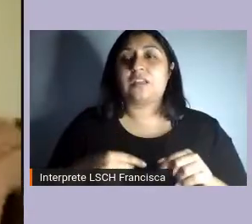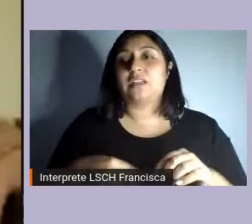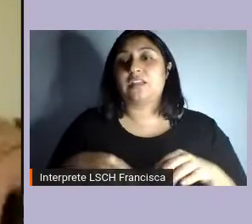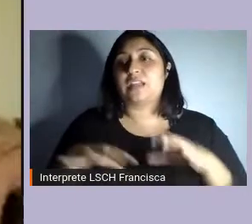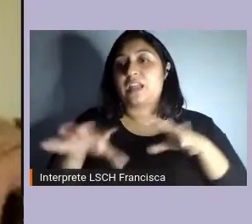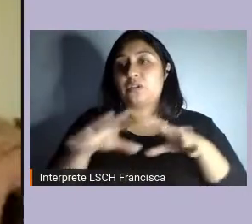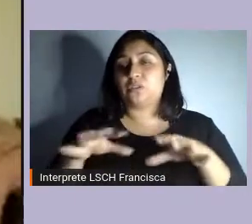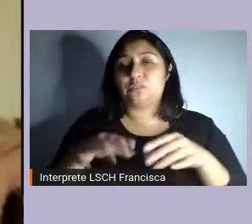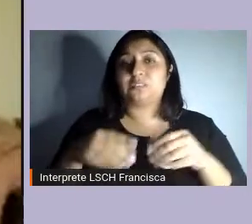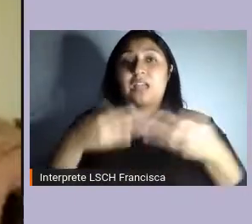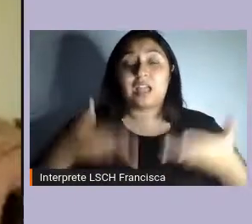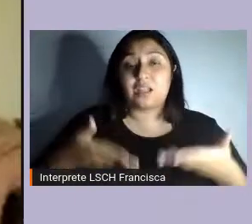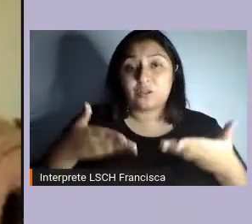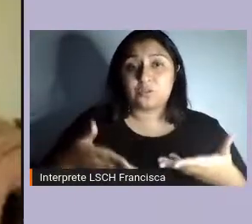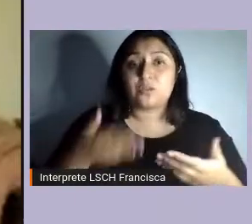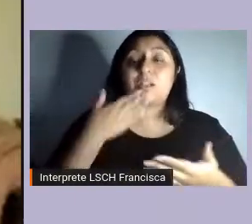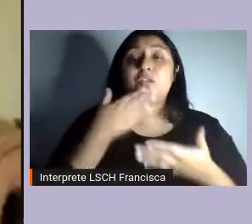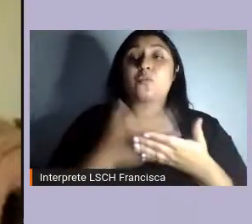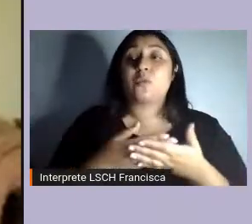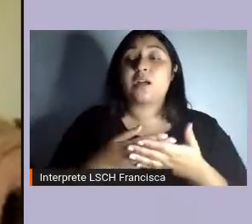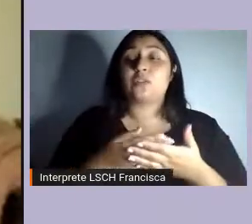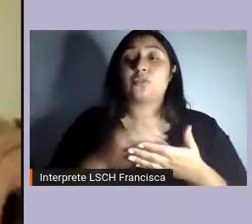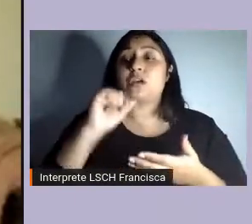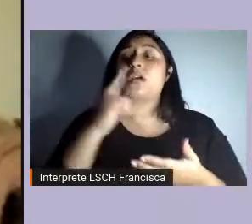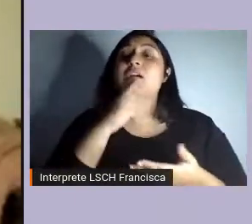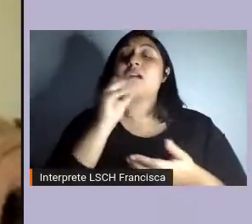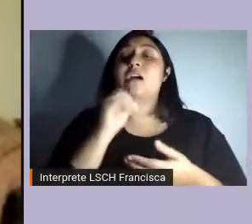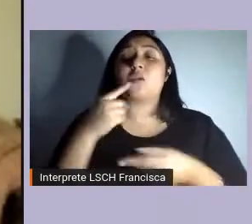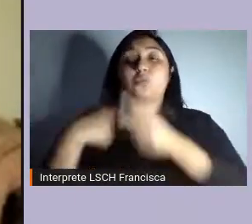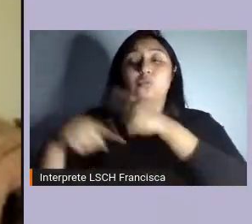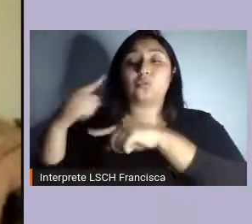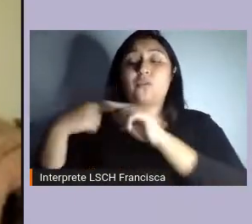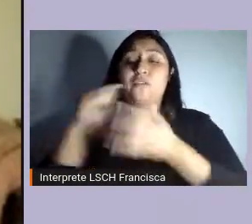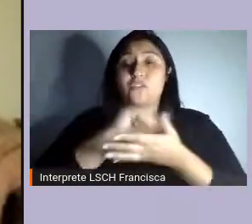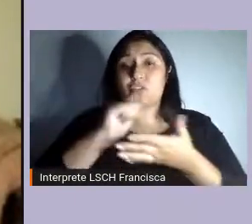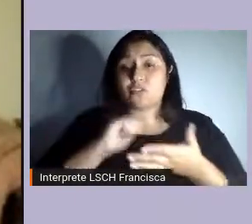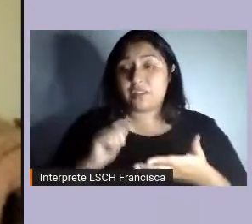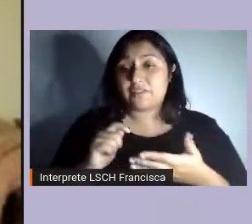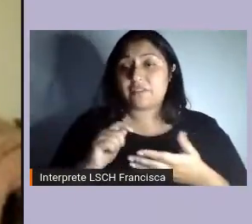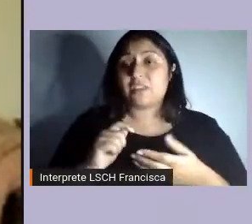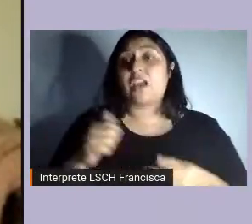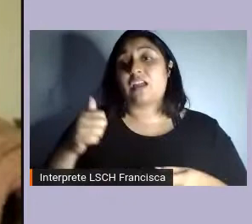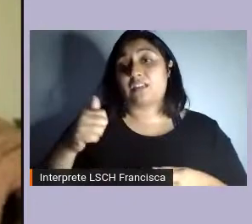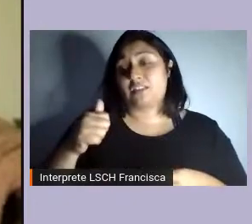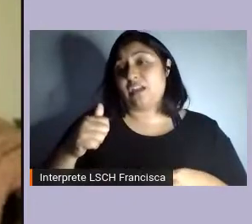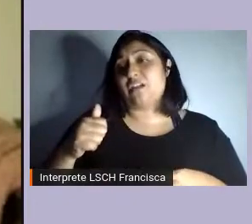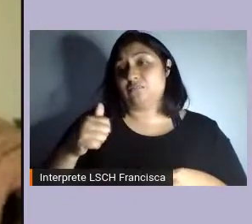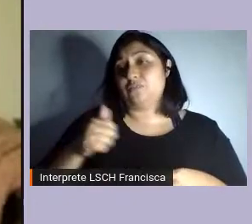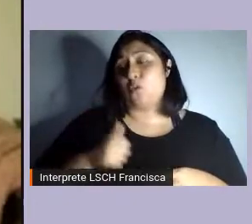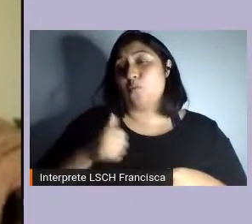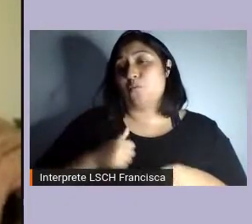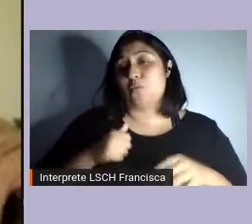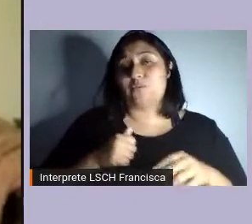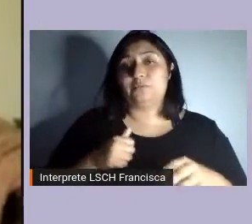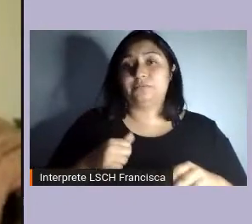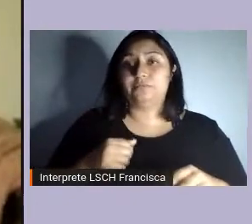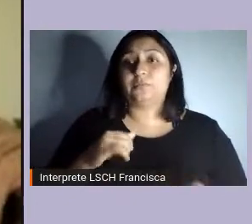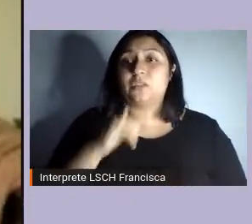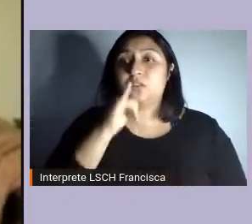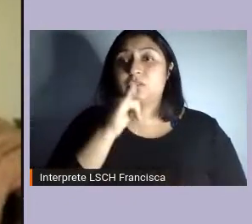una autobiografía habla por otros, es que cumplió su cometido, de todas maneras. No sé si hay alguna